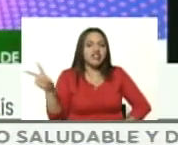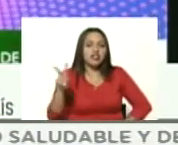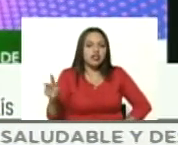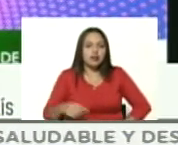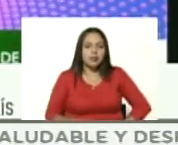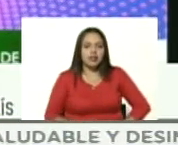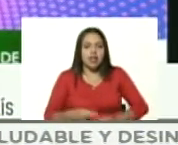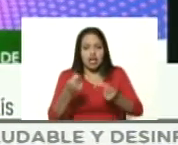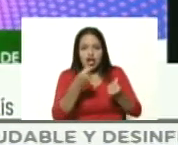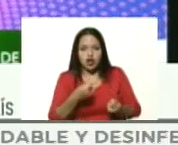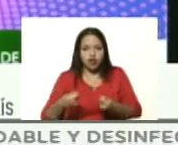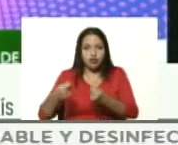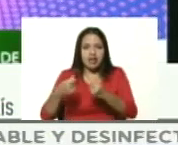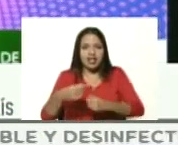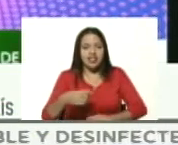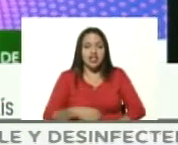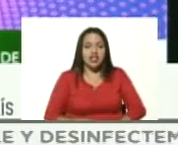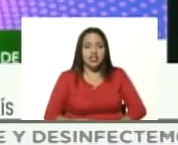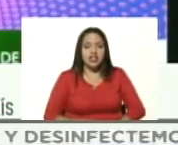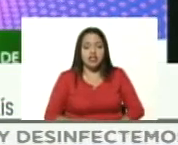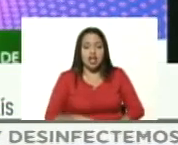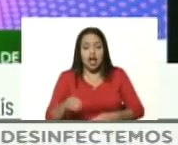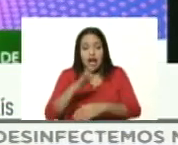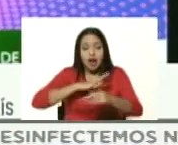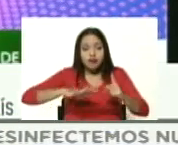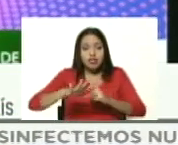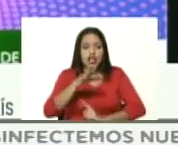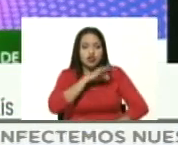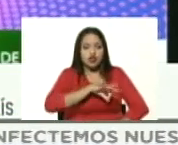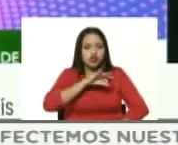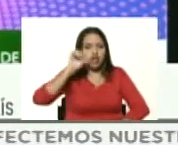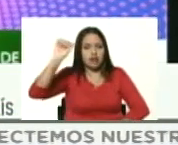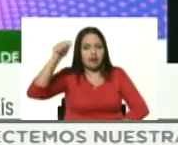la economía del ecosocialismo. Desde Venezuela